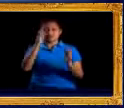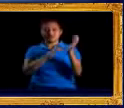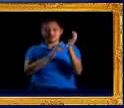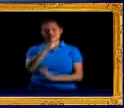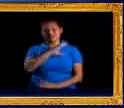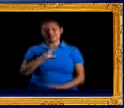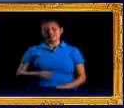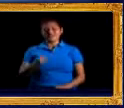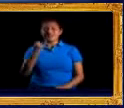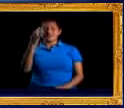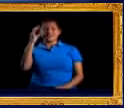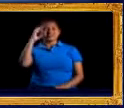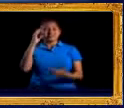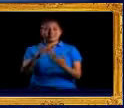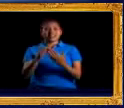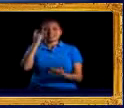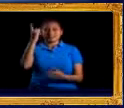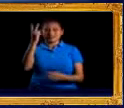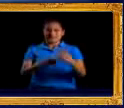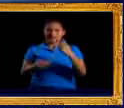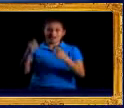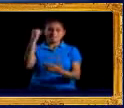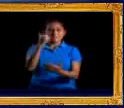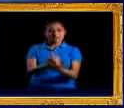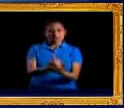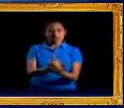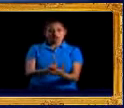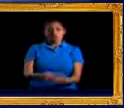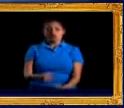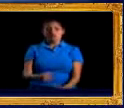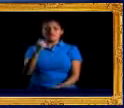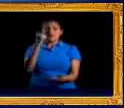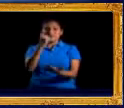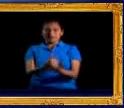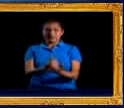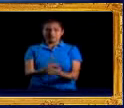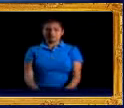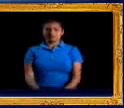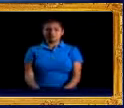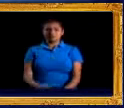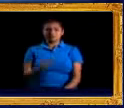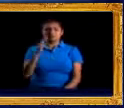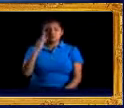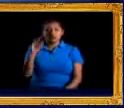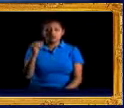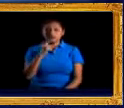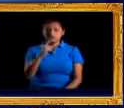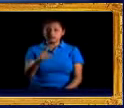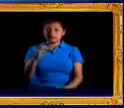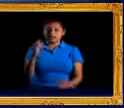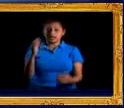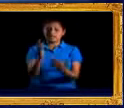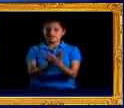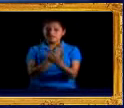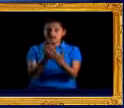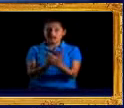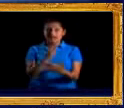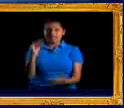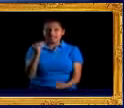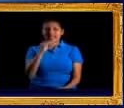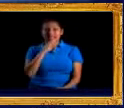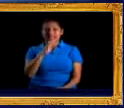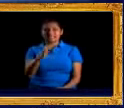¿Cuántos creen que el Señor viene? ¿Cuántos creen que el Señor viene? Pero mire lo que dicen las escrituras, que